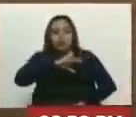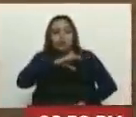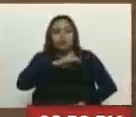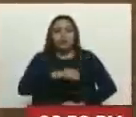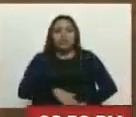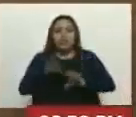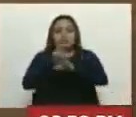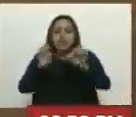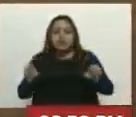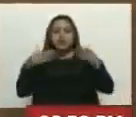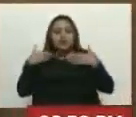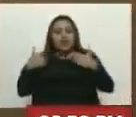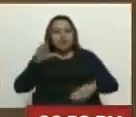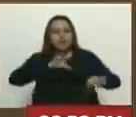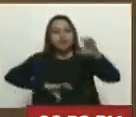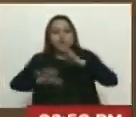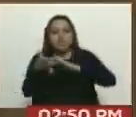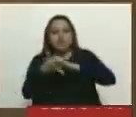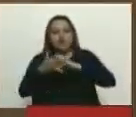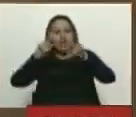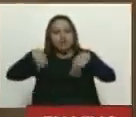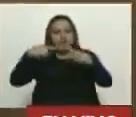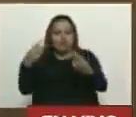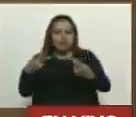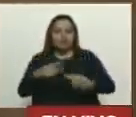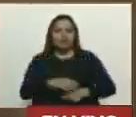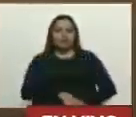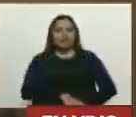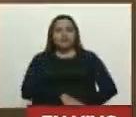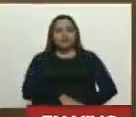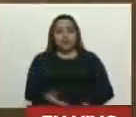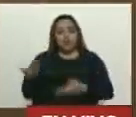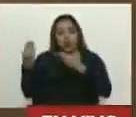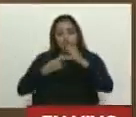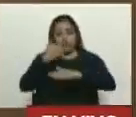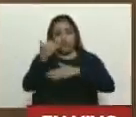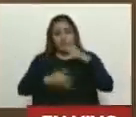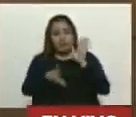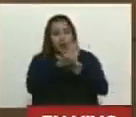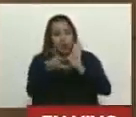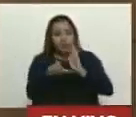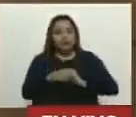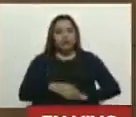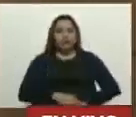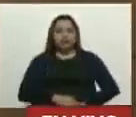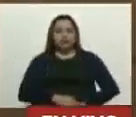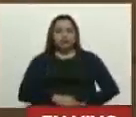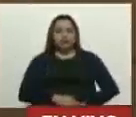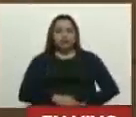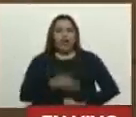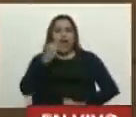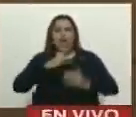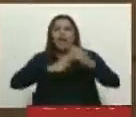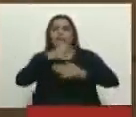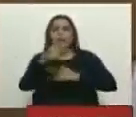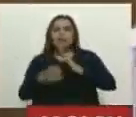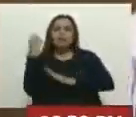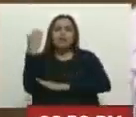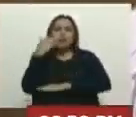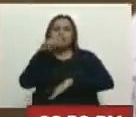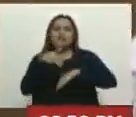Educación, Ciencia, Tecnología e Innovación. Este proyecto de ley es parte del plan legislativo